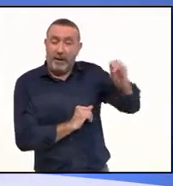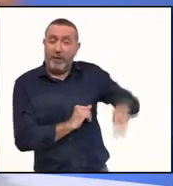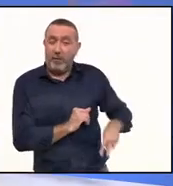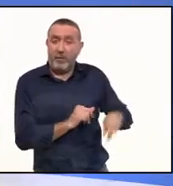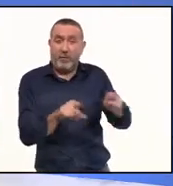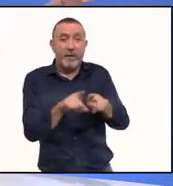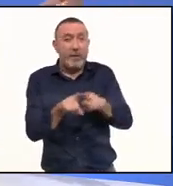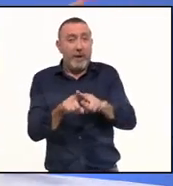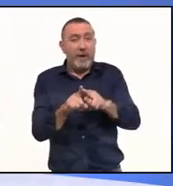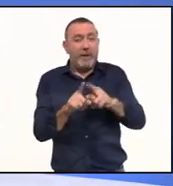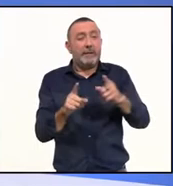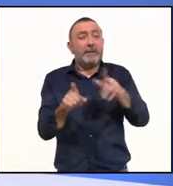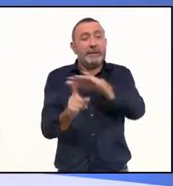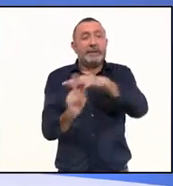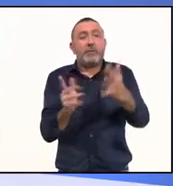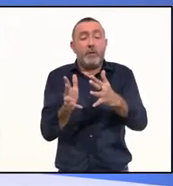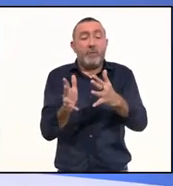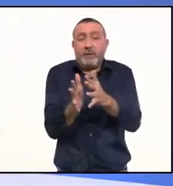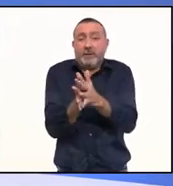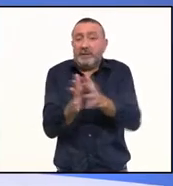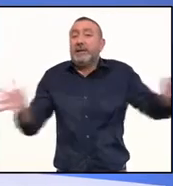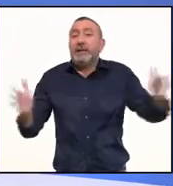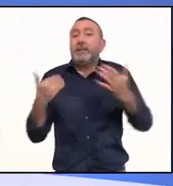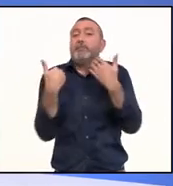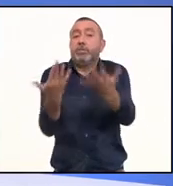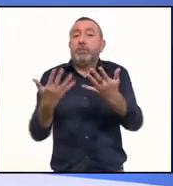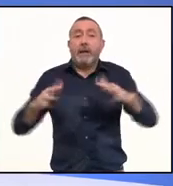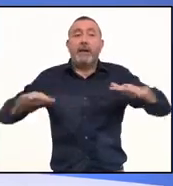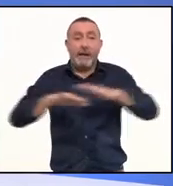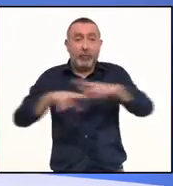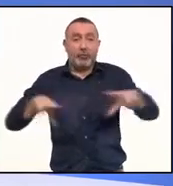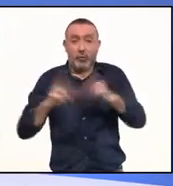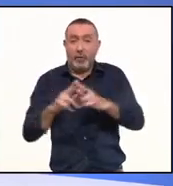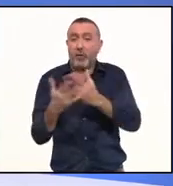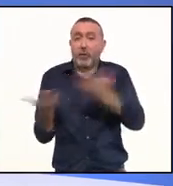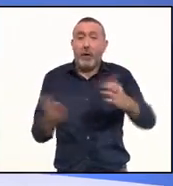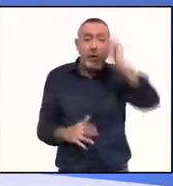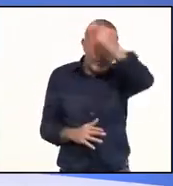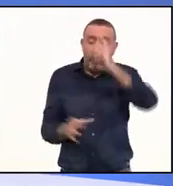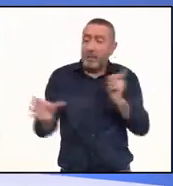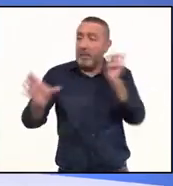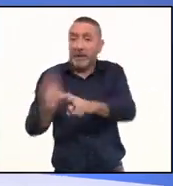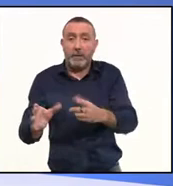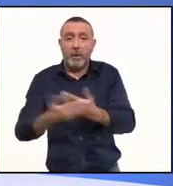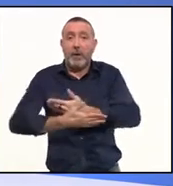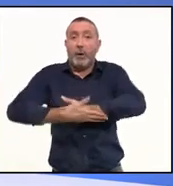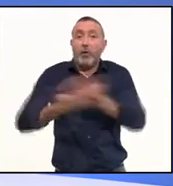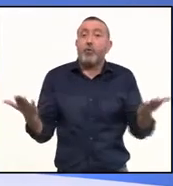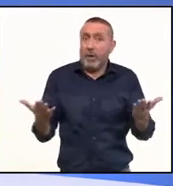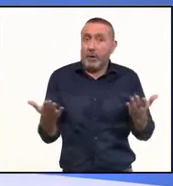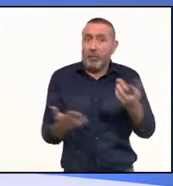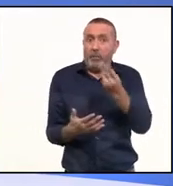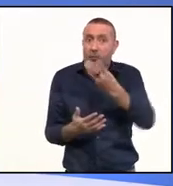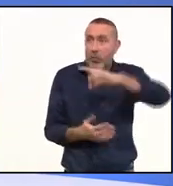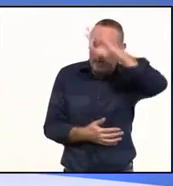campo y que tenemos muy abierto que son las redes sociales que en cualquier opinión cabe todo el mundo entra y es alucinante